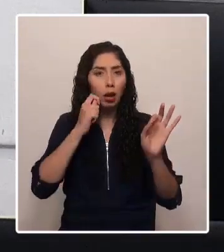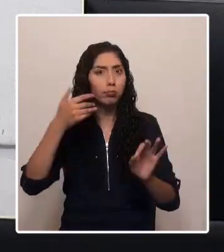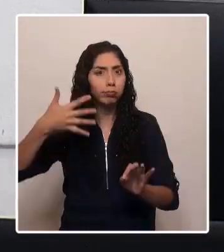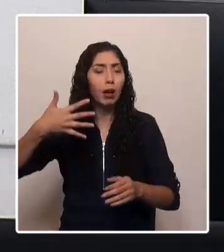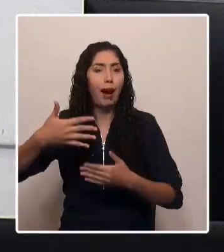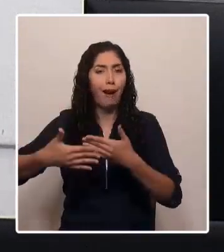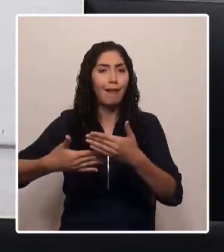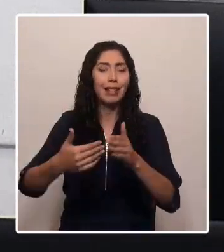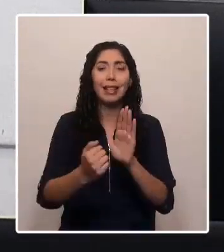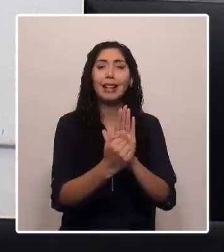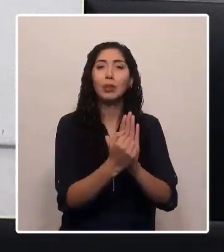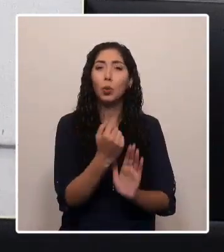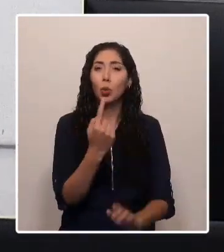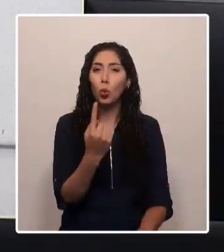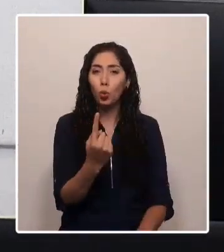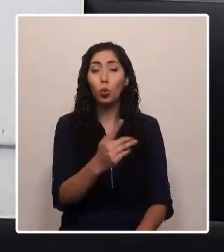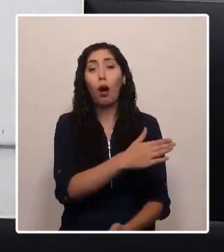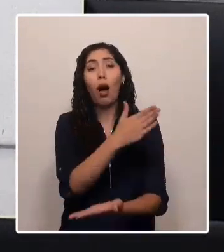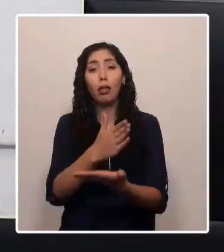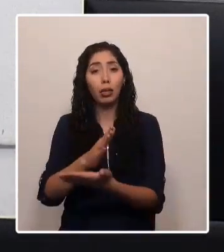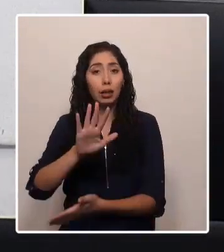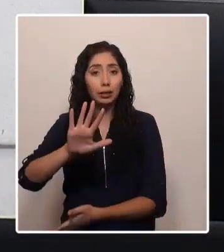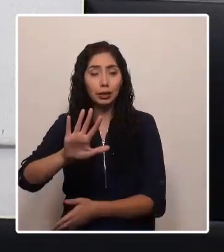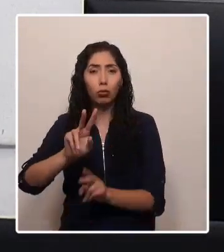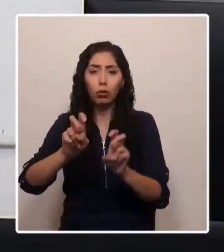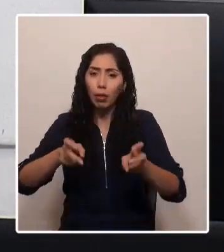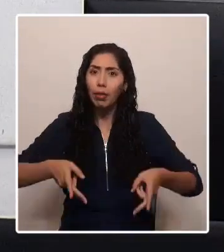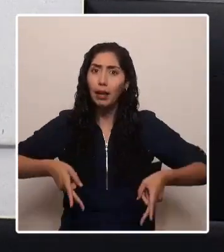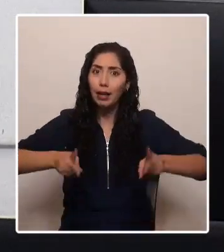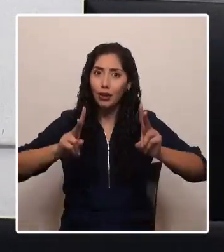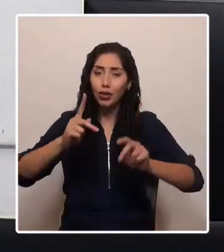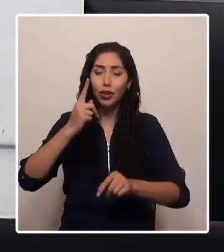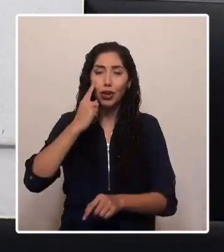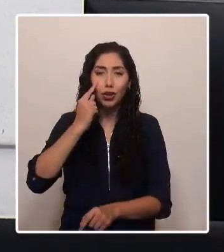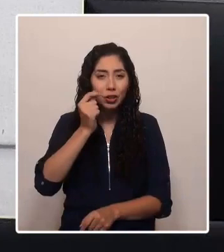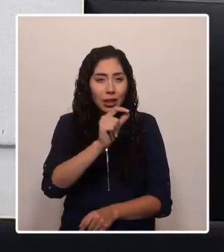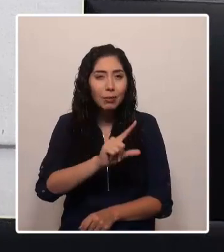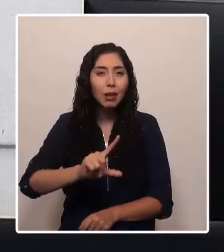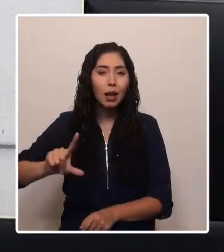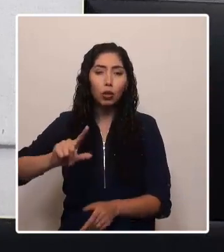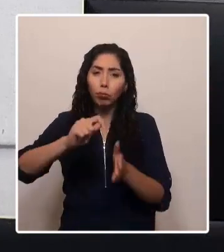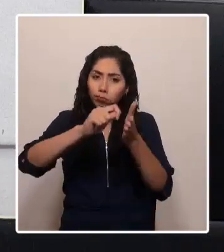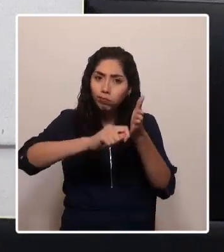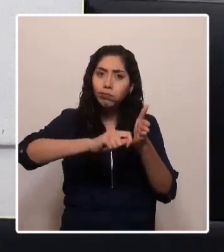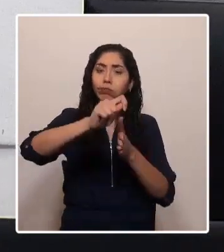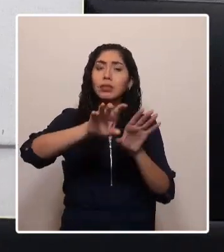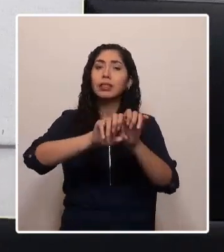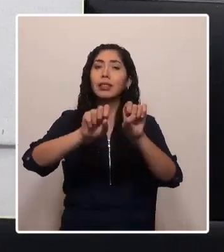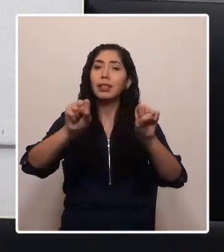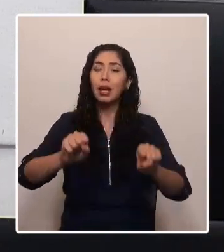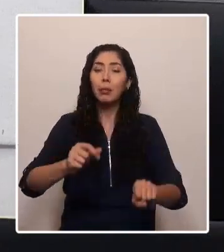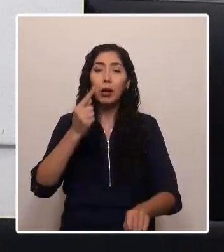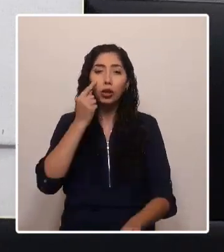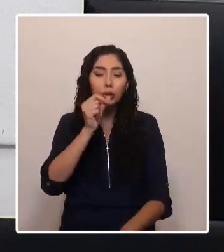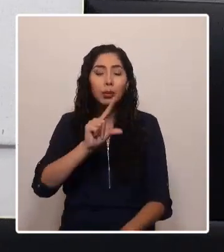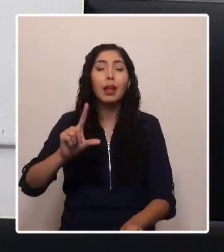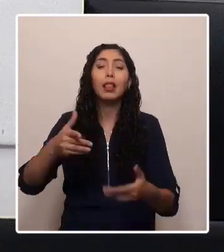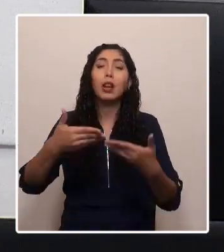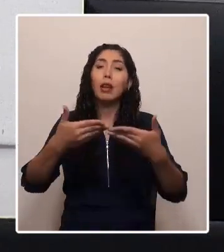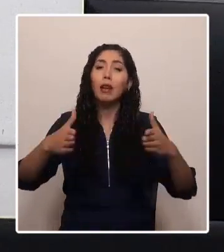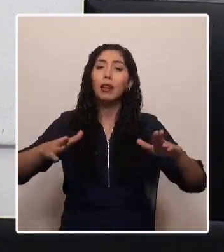1 al 5 relativos al derecho a los conocimientos, el reconocimiento de los sistemas de conocimiento, la libertad de investigación, sus límites y la